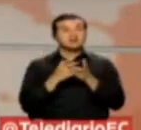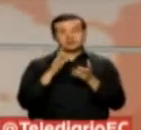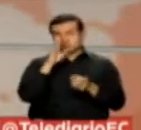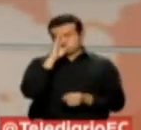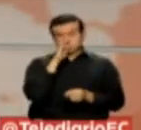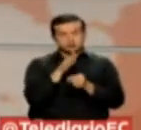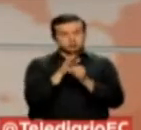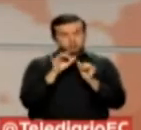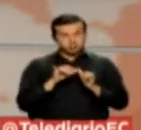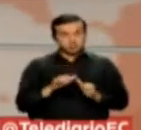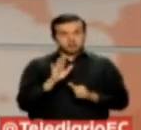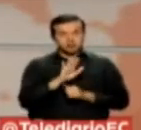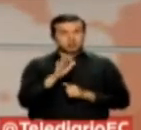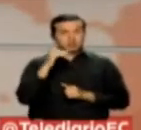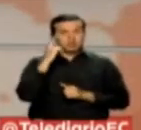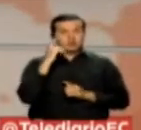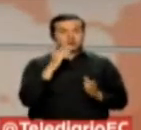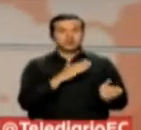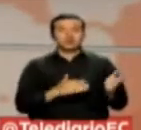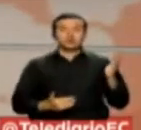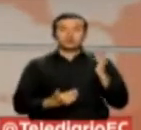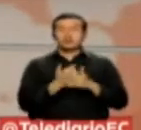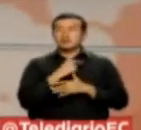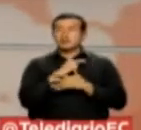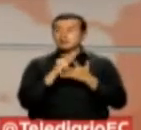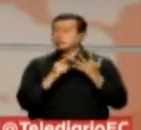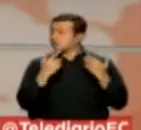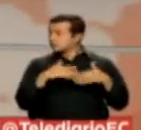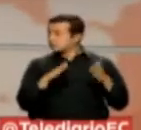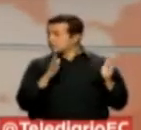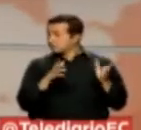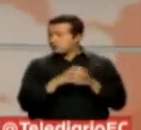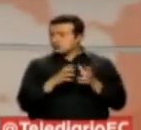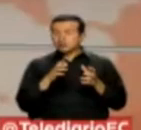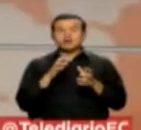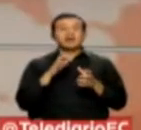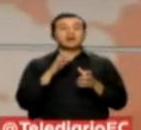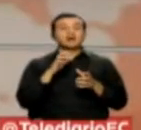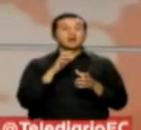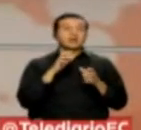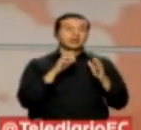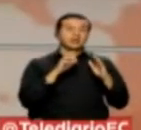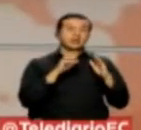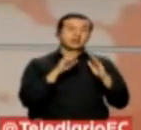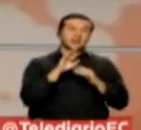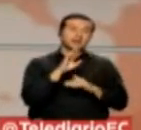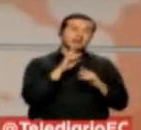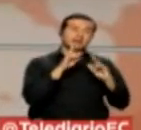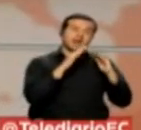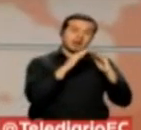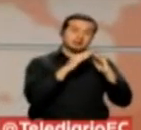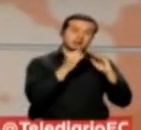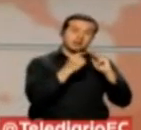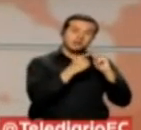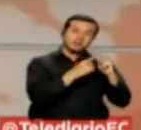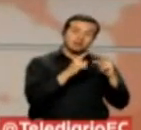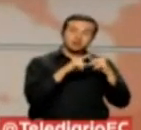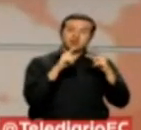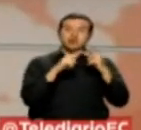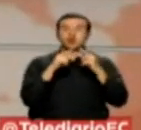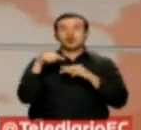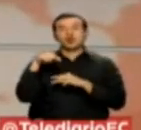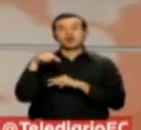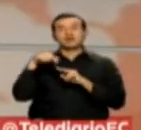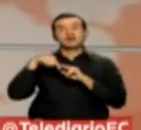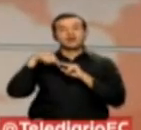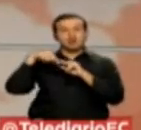objetivo. Y estamos con nuevos productos, le decía, tanto en hipotecarios como en quirografarios. Por otro lado, también